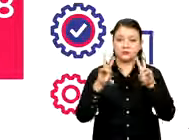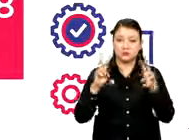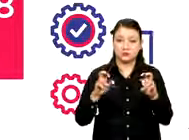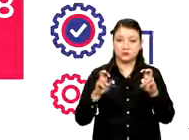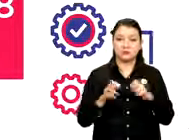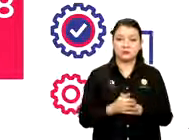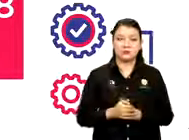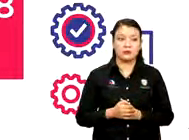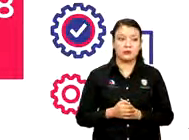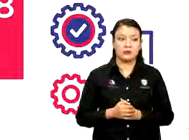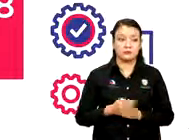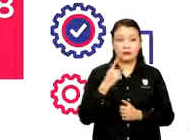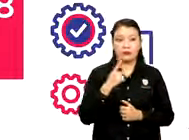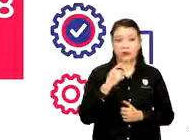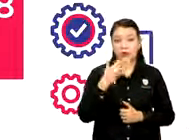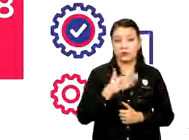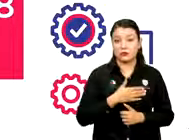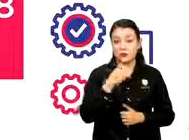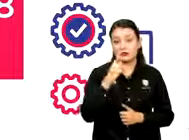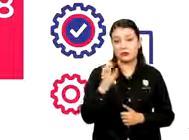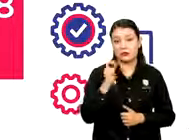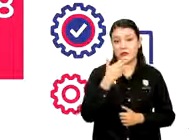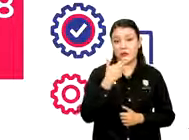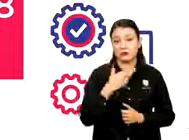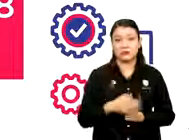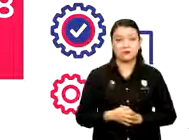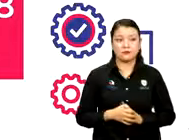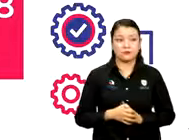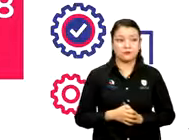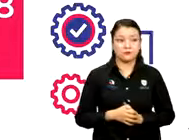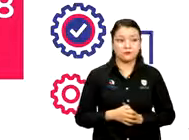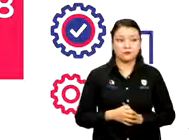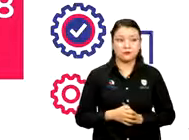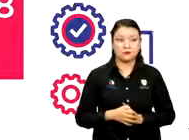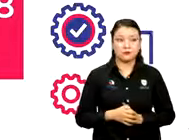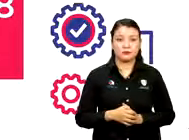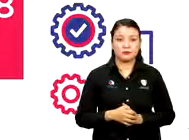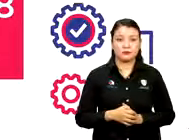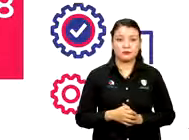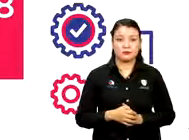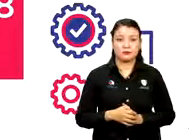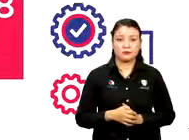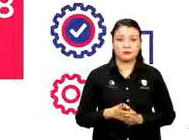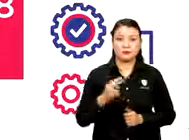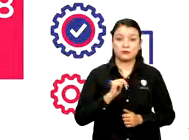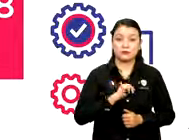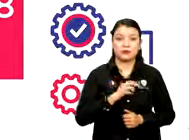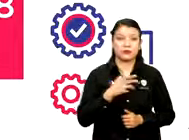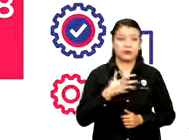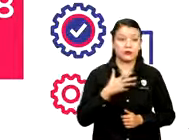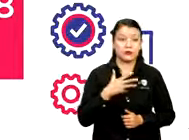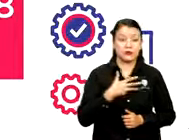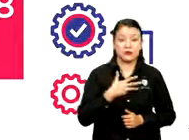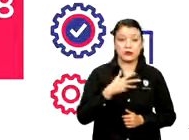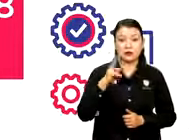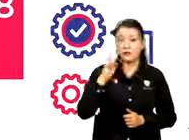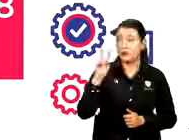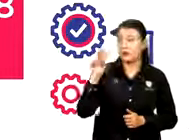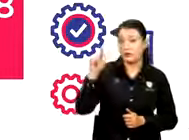operación justicia como ya se ha explicado y ha sido ampliamente difundido también pues se tiene que se le están dando seguimiento 75